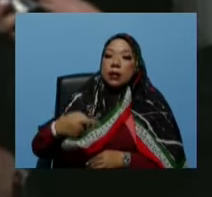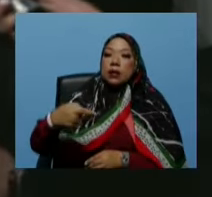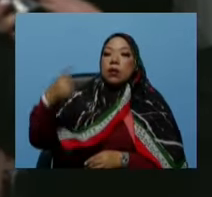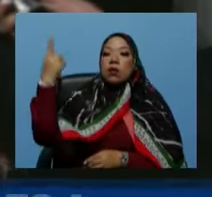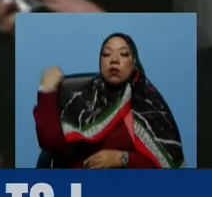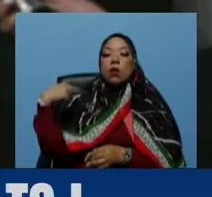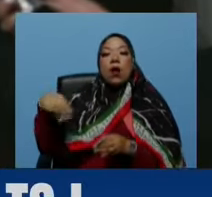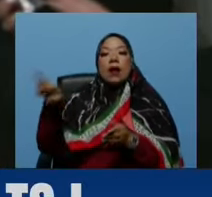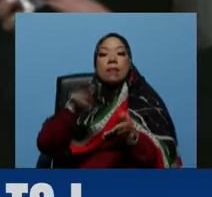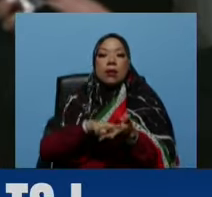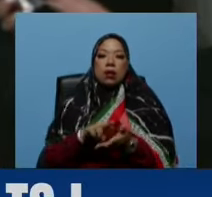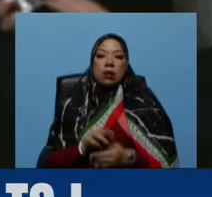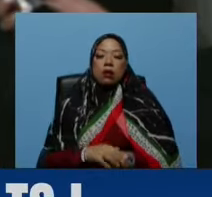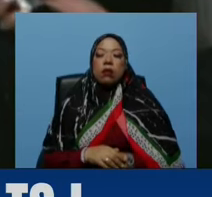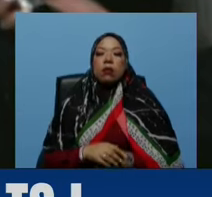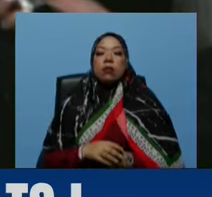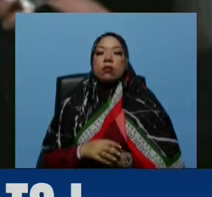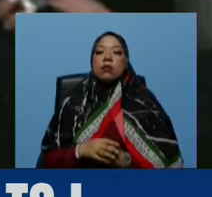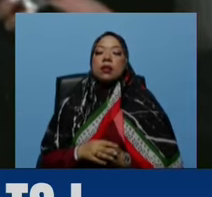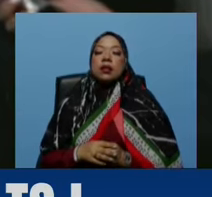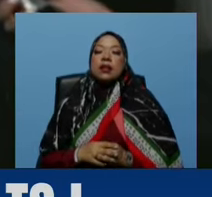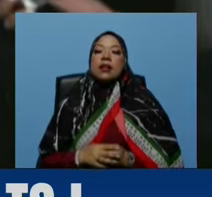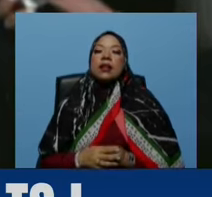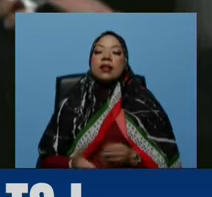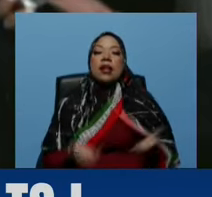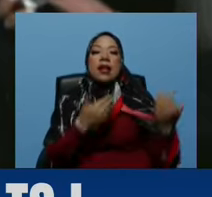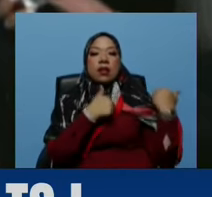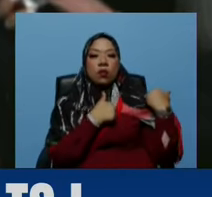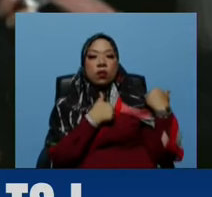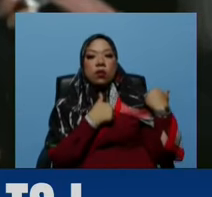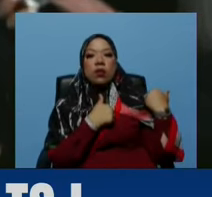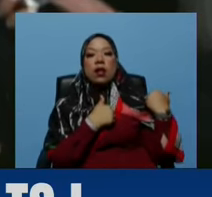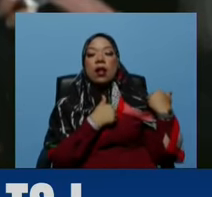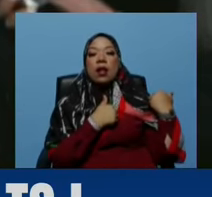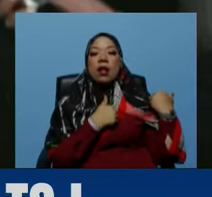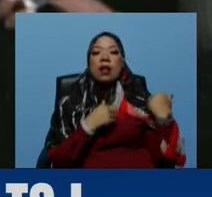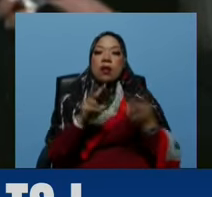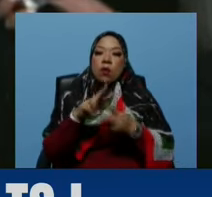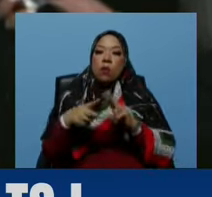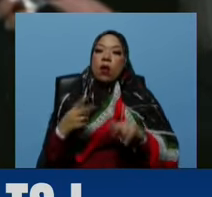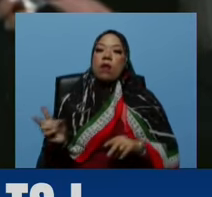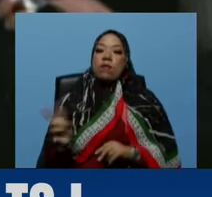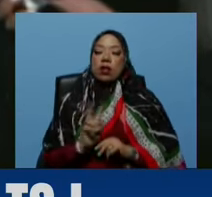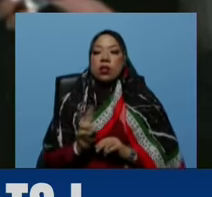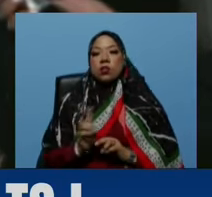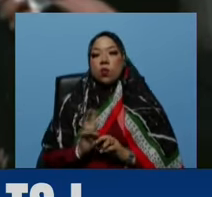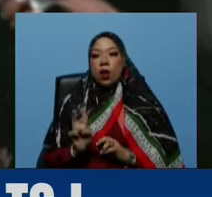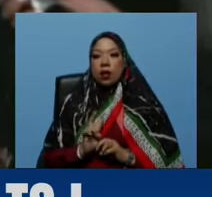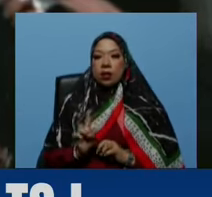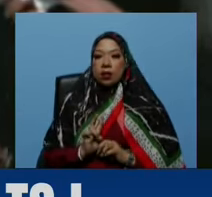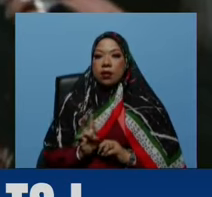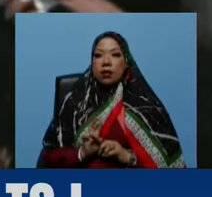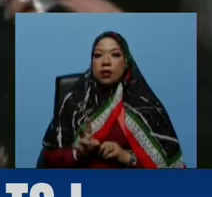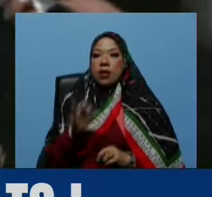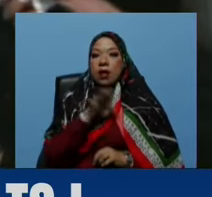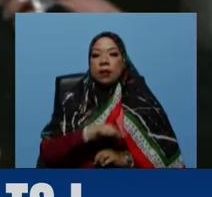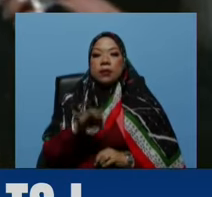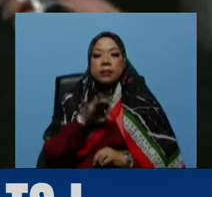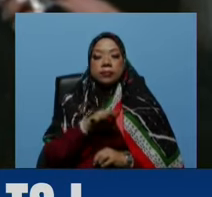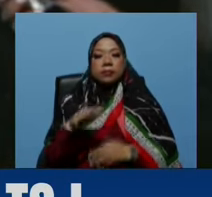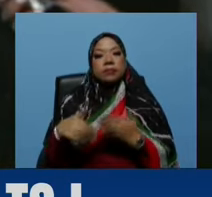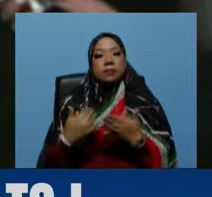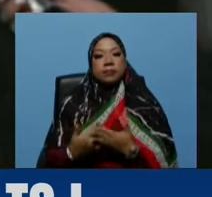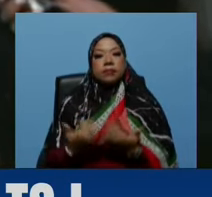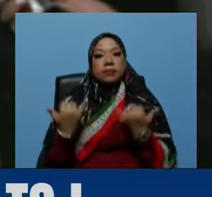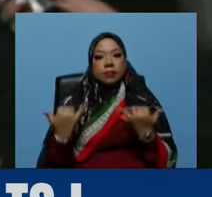seguiremos repitiendo, es absolutamente irresponsable con la paz del país, con las venezolanas, con los venezolanos, que el señor Edmundo González Urrutia